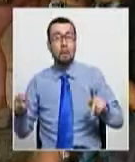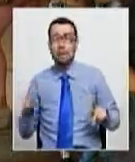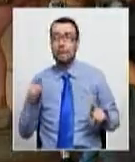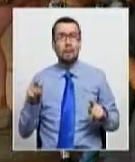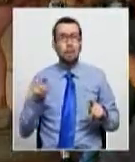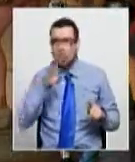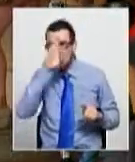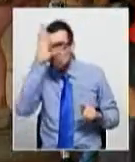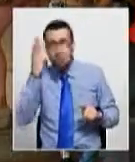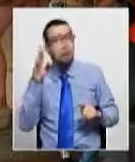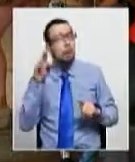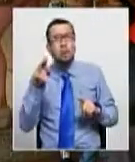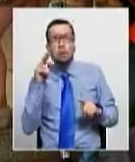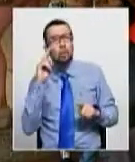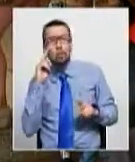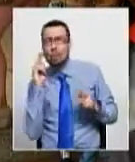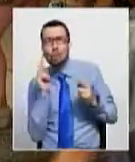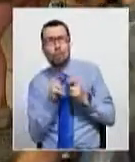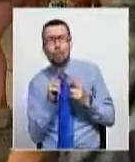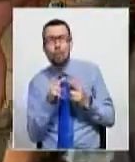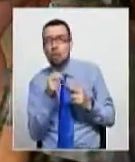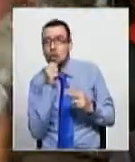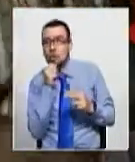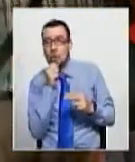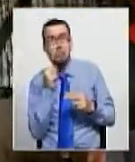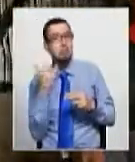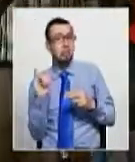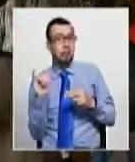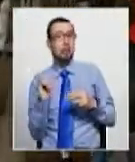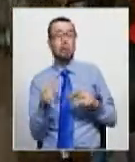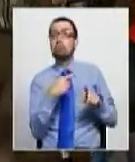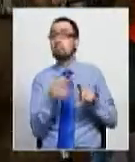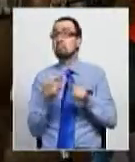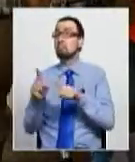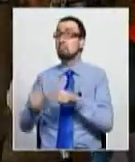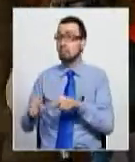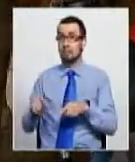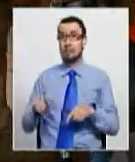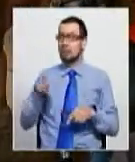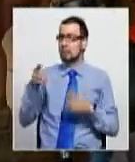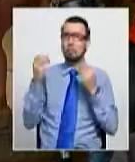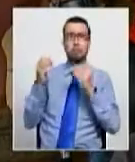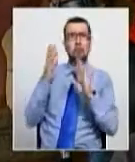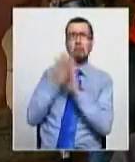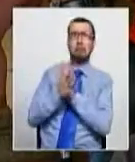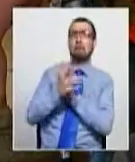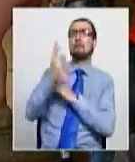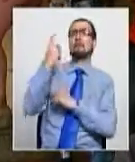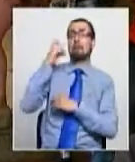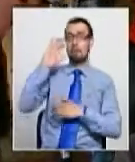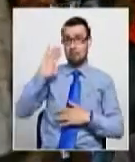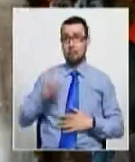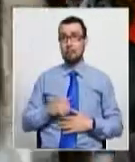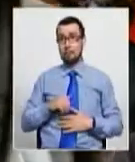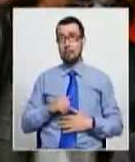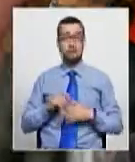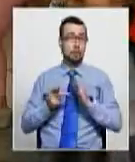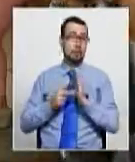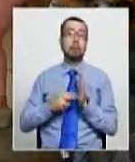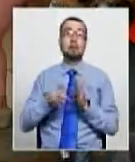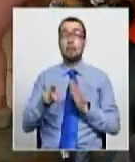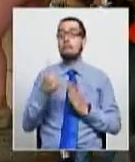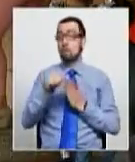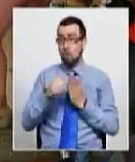común no se atan más allá de los medios de comunicación como a rellenas y son las que están más desinformados entonces un programa